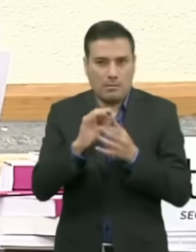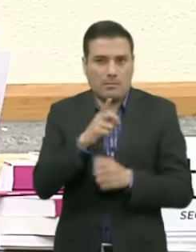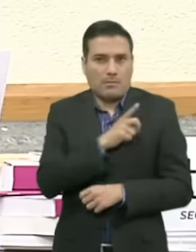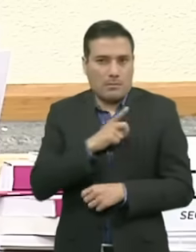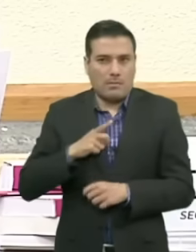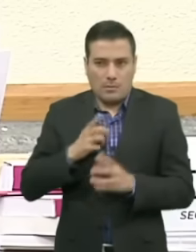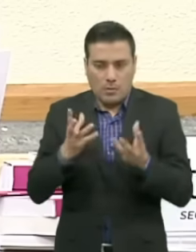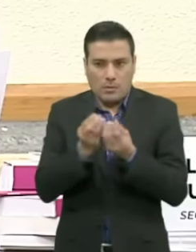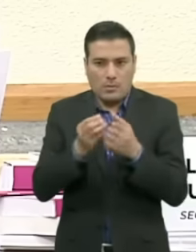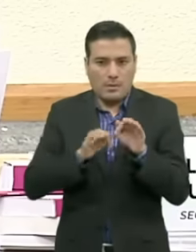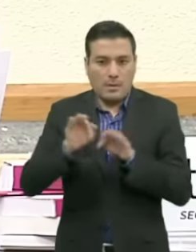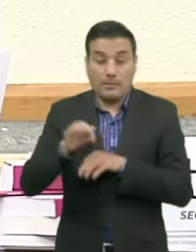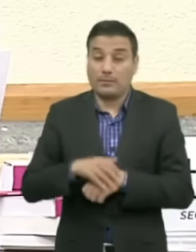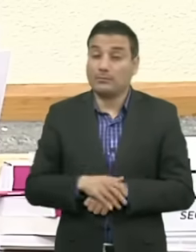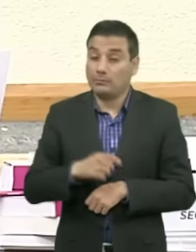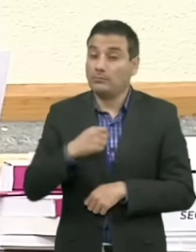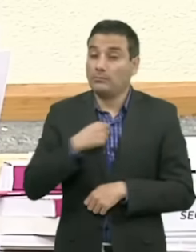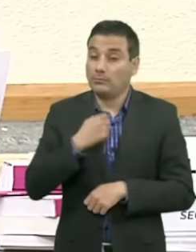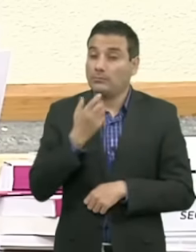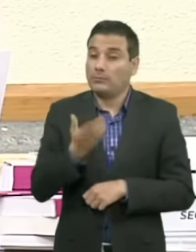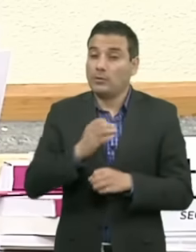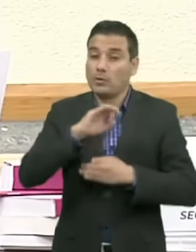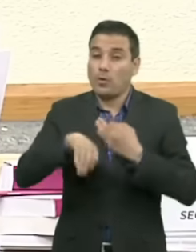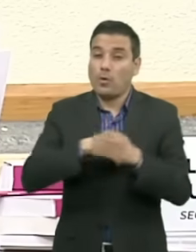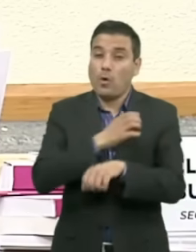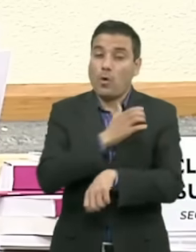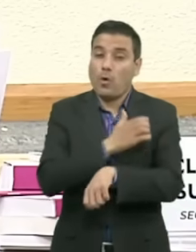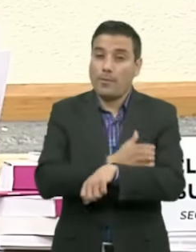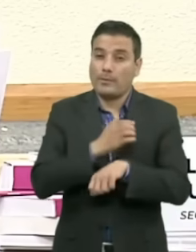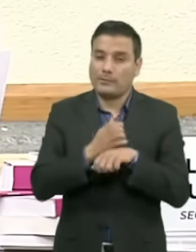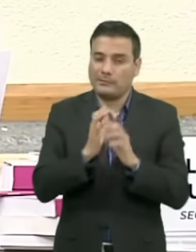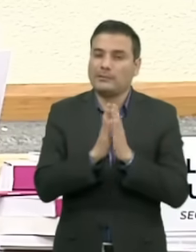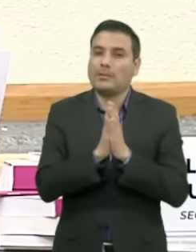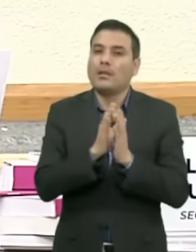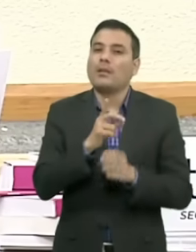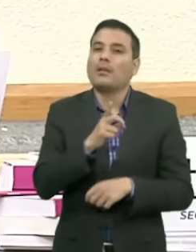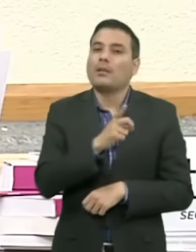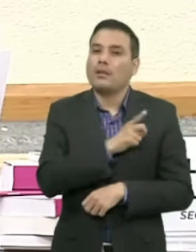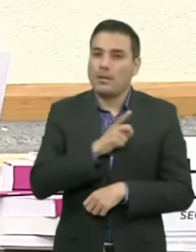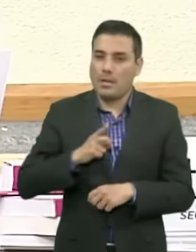lo que más comparto y convoco a todos mis compañeros es aplicarla,